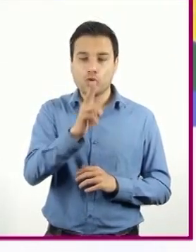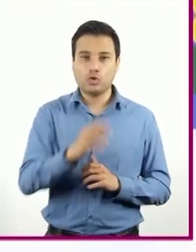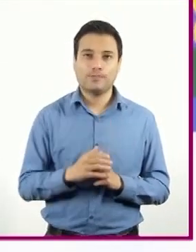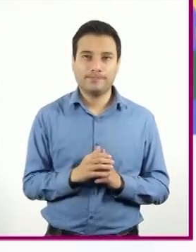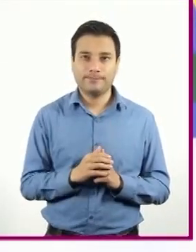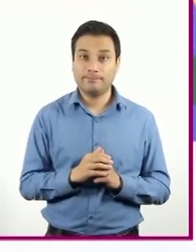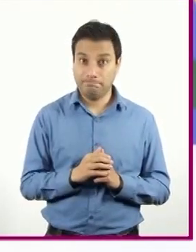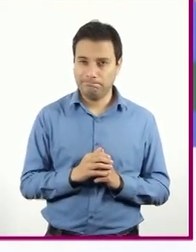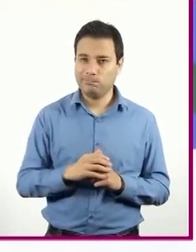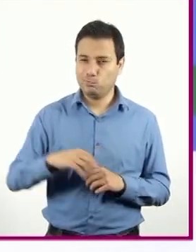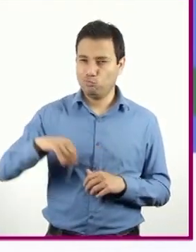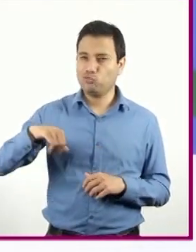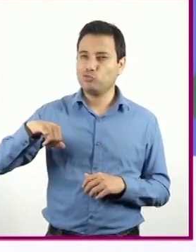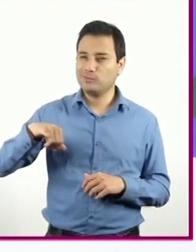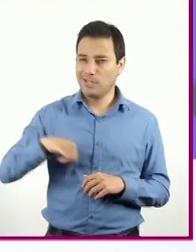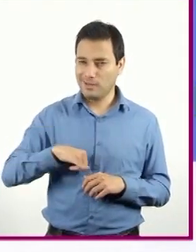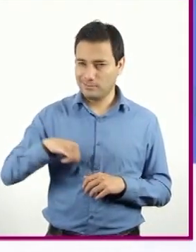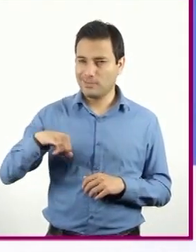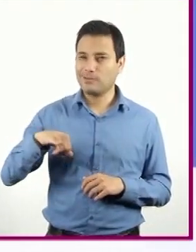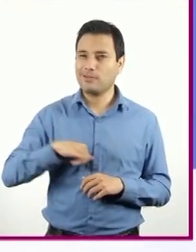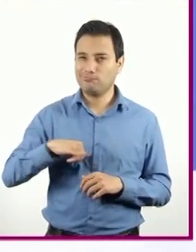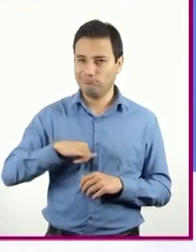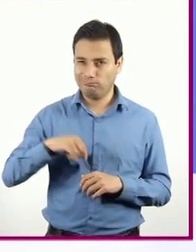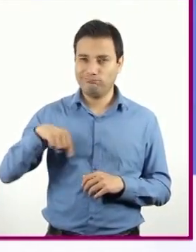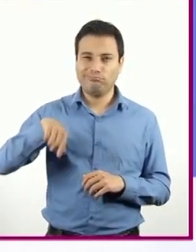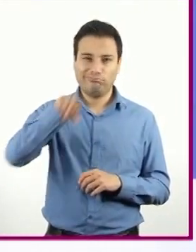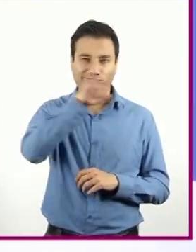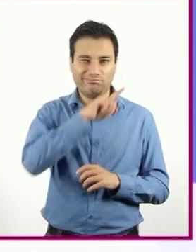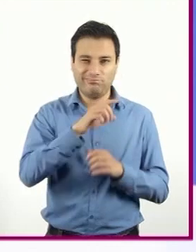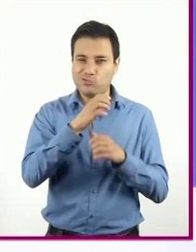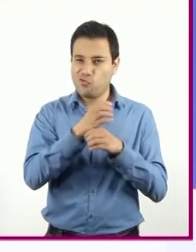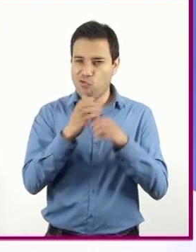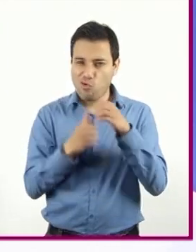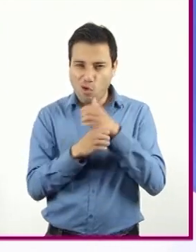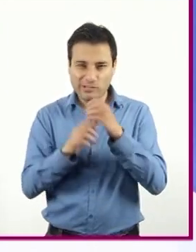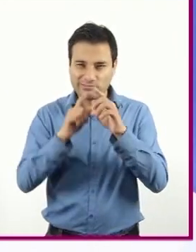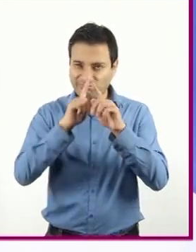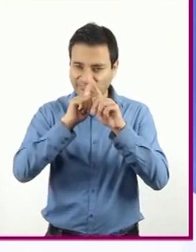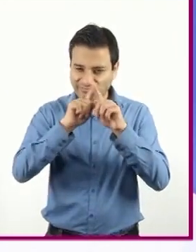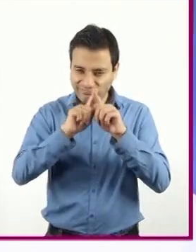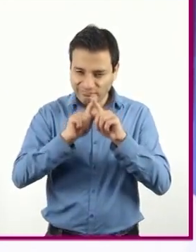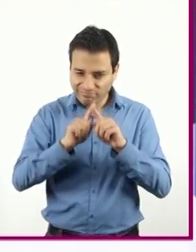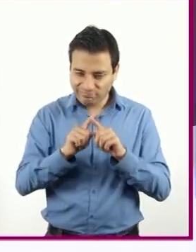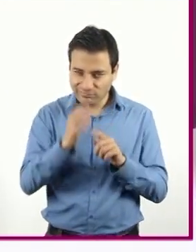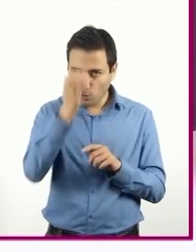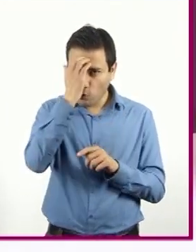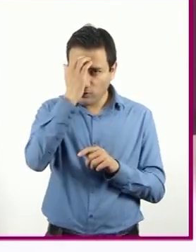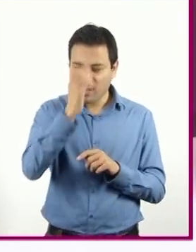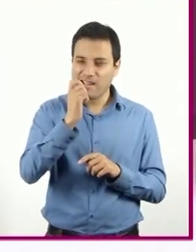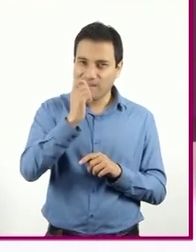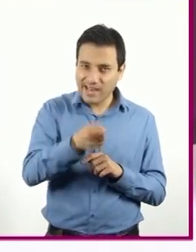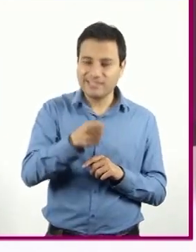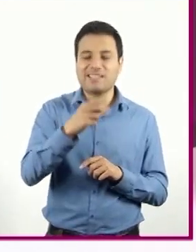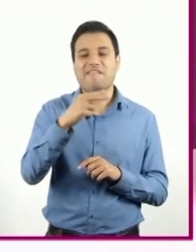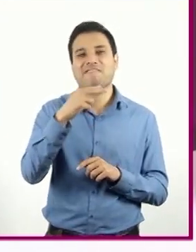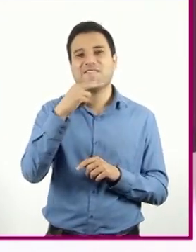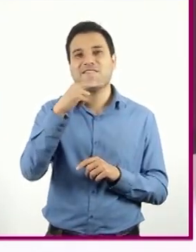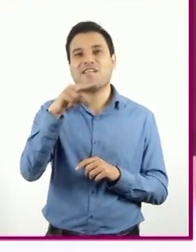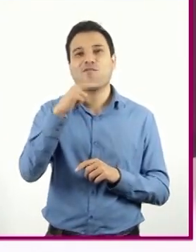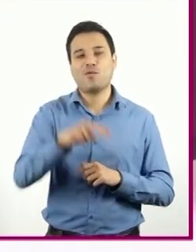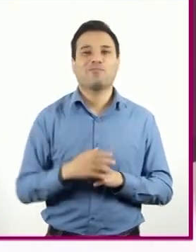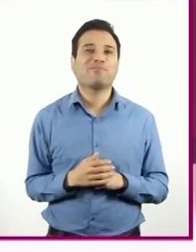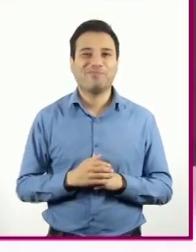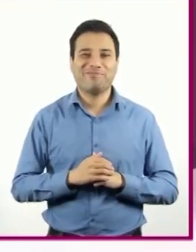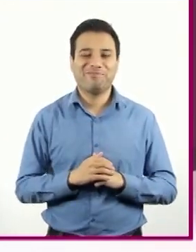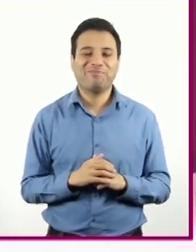verán lo interesante que será descubrir todo lo que encierra esa palabra tan pequeña y a la vez tan importante,